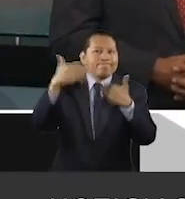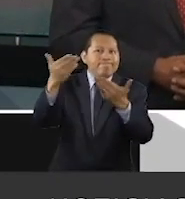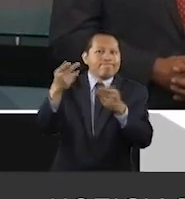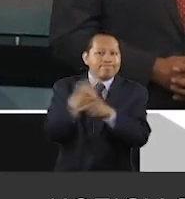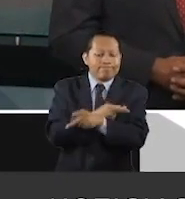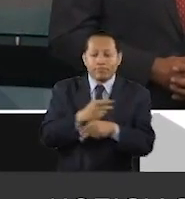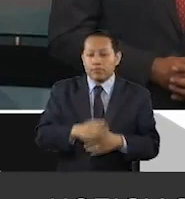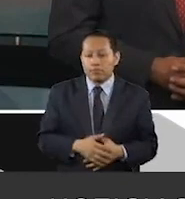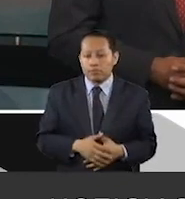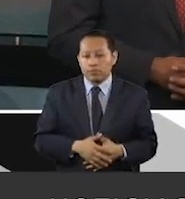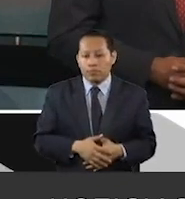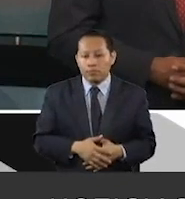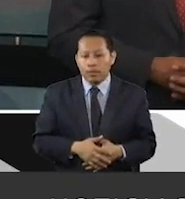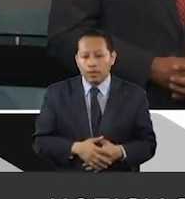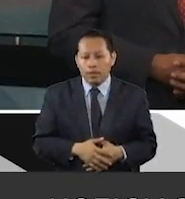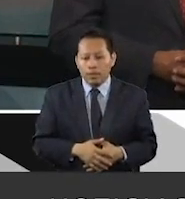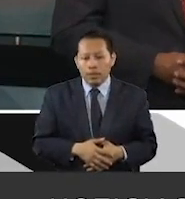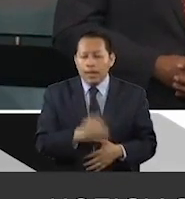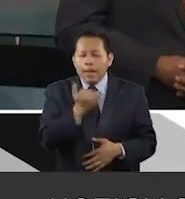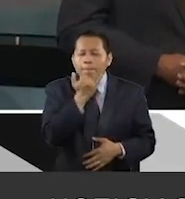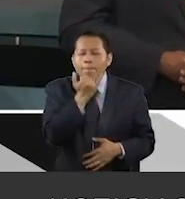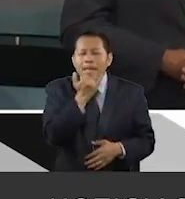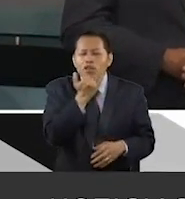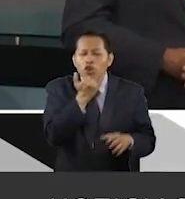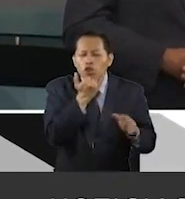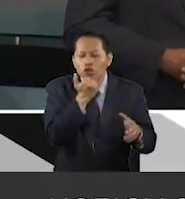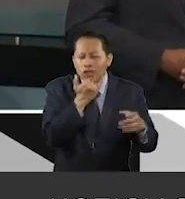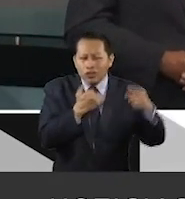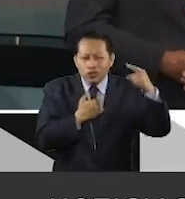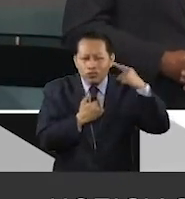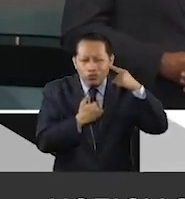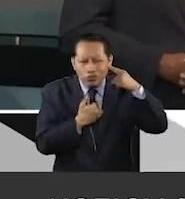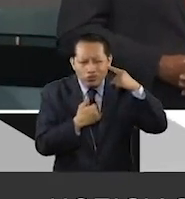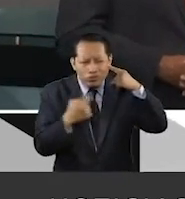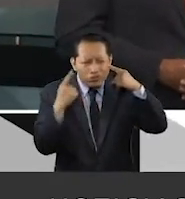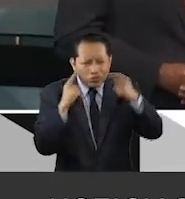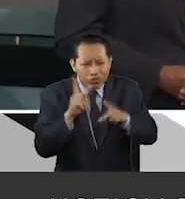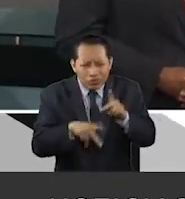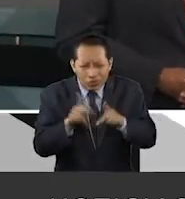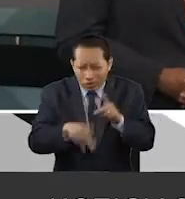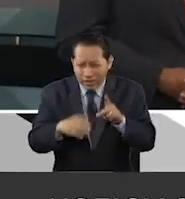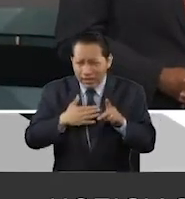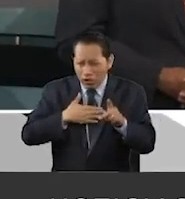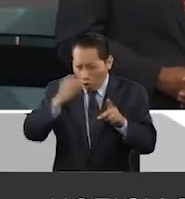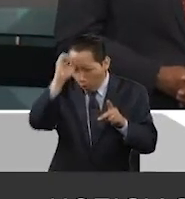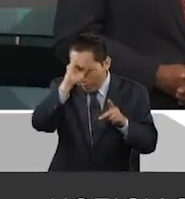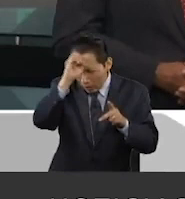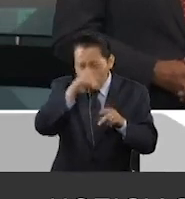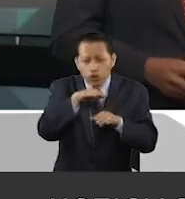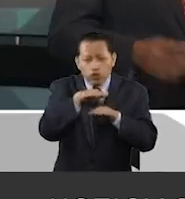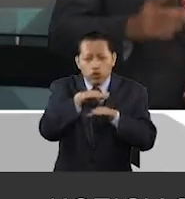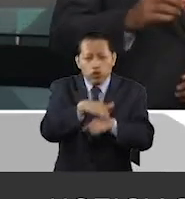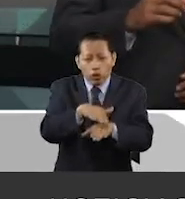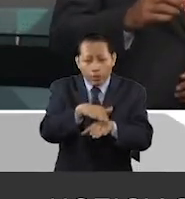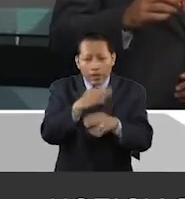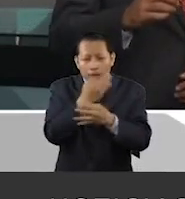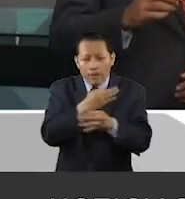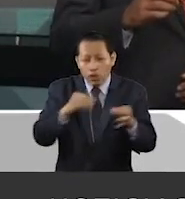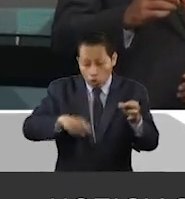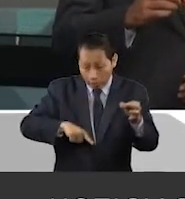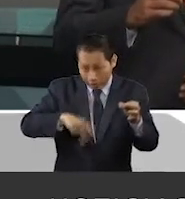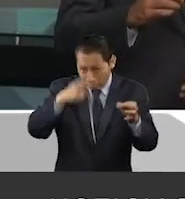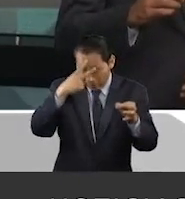Usted dice, perdón, pero no se escucha con total claridad. Sí. Dice usted que qué opino de la declaración hecha por el